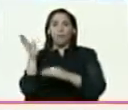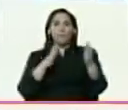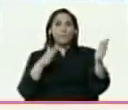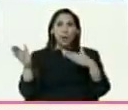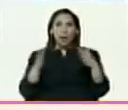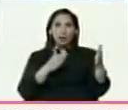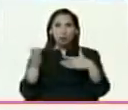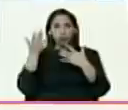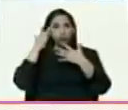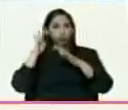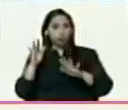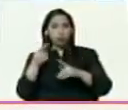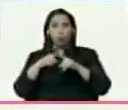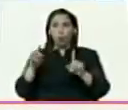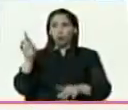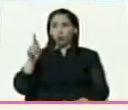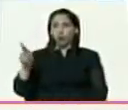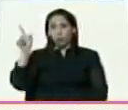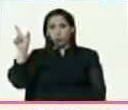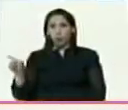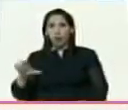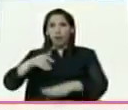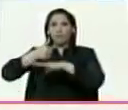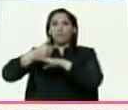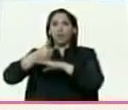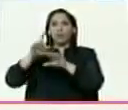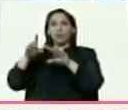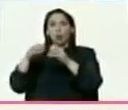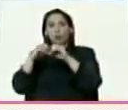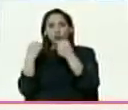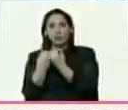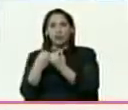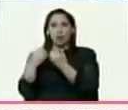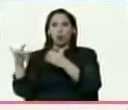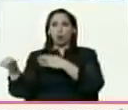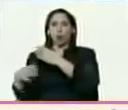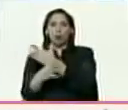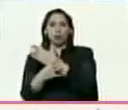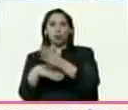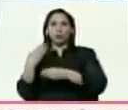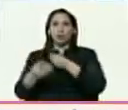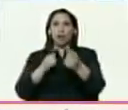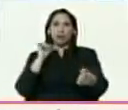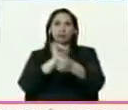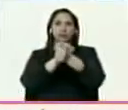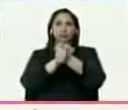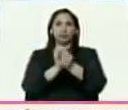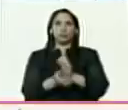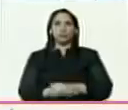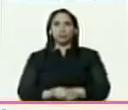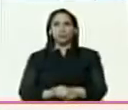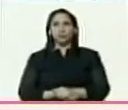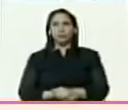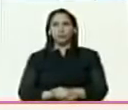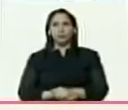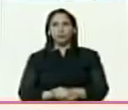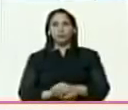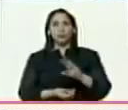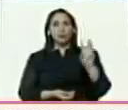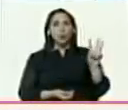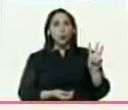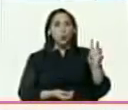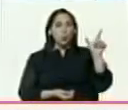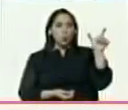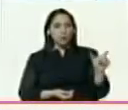roberto marrero jefe del despacho de why do se hace posible la captura de wilfrido torres